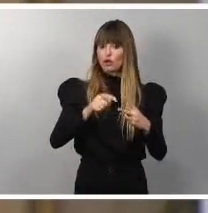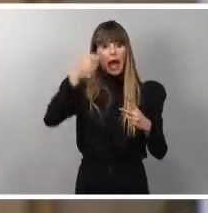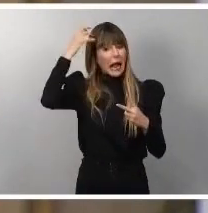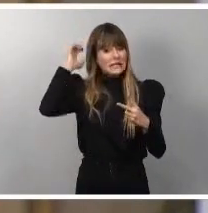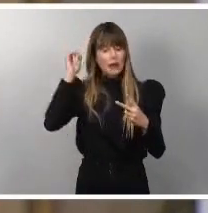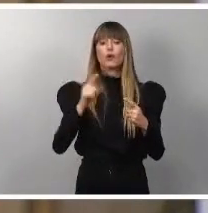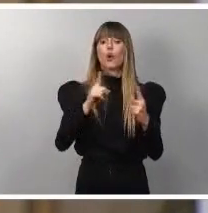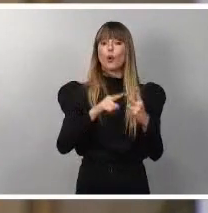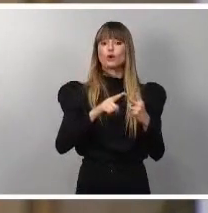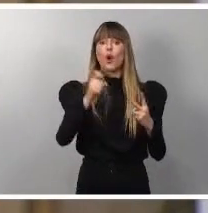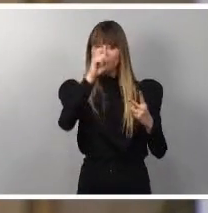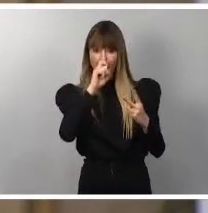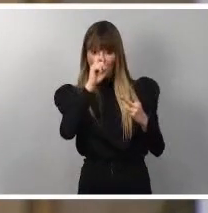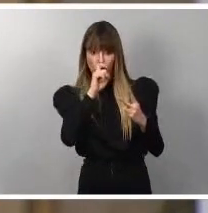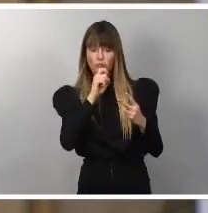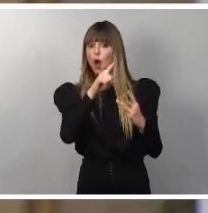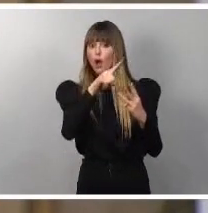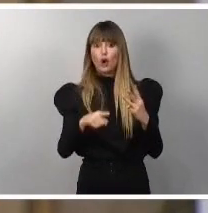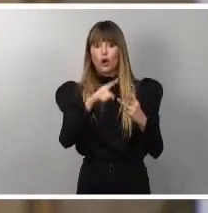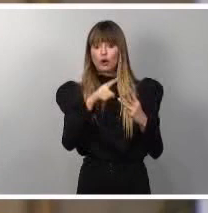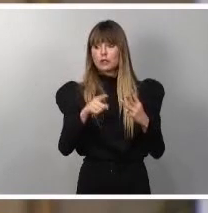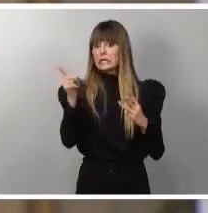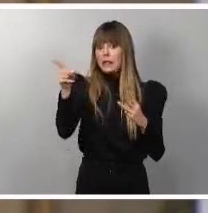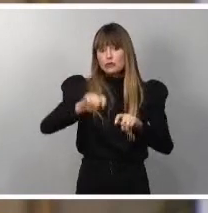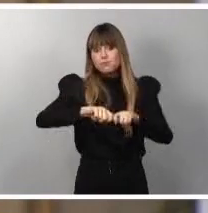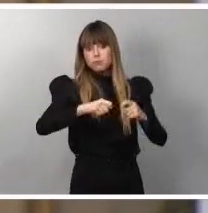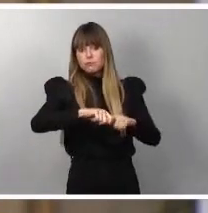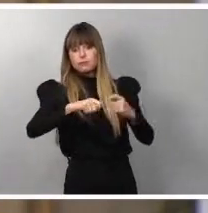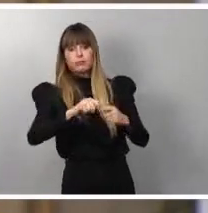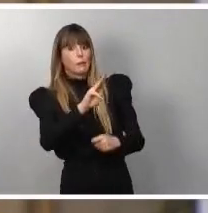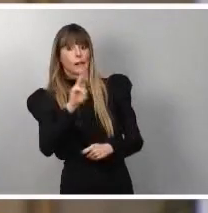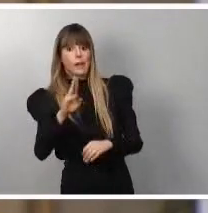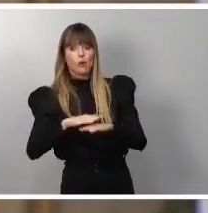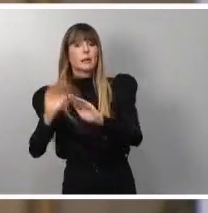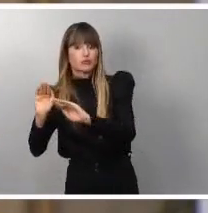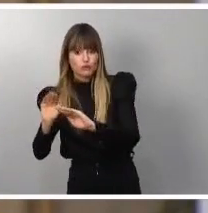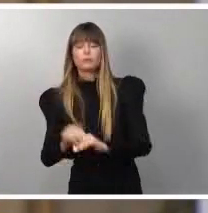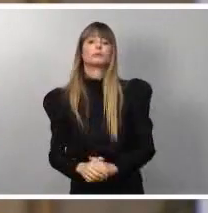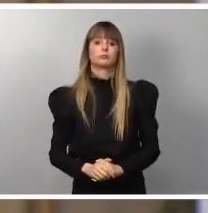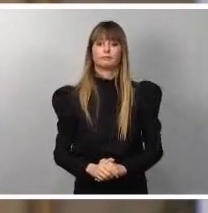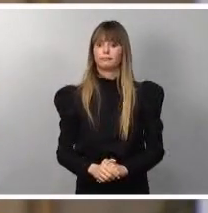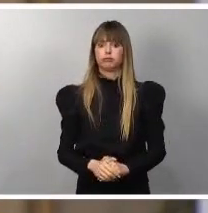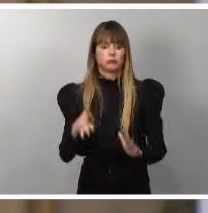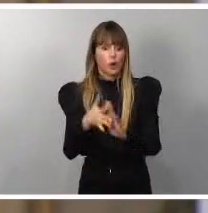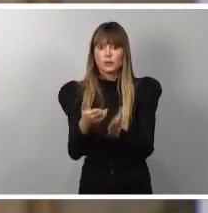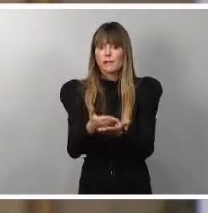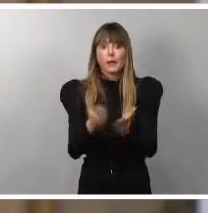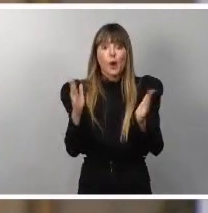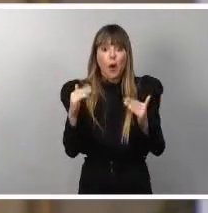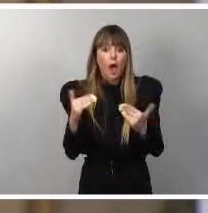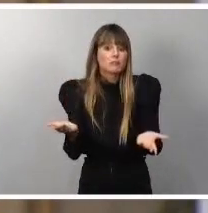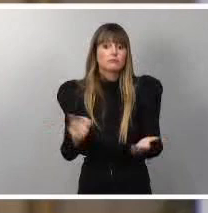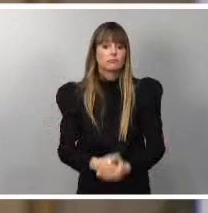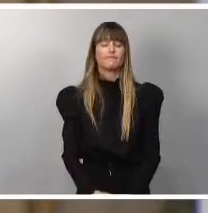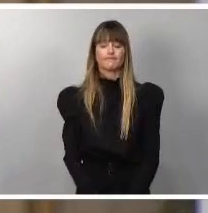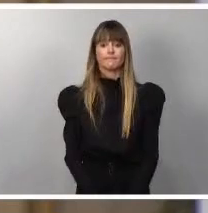el señor Feijóo. Los 3 rotos unilateralmente por el Partido Popular. No hay justificación. Y, en